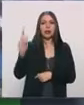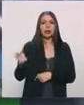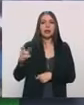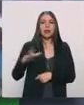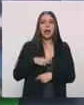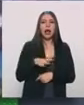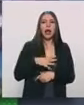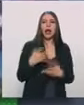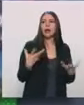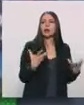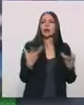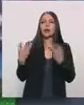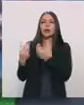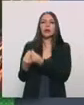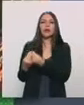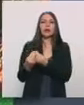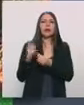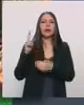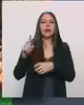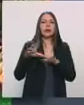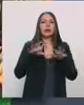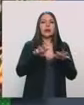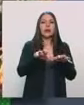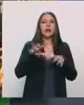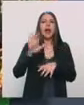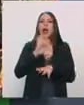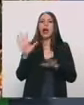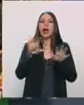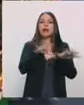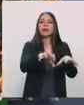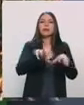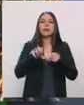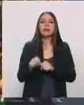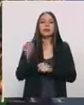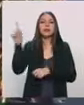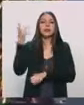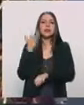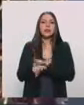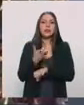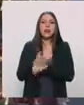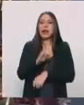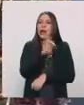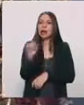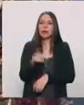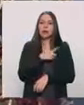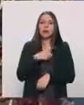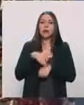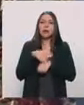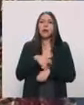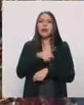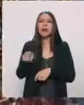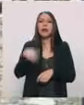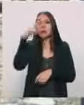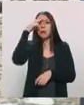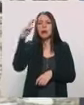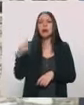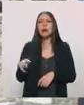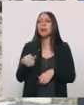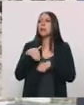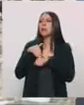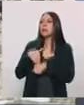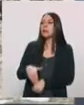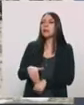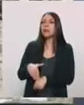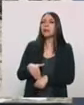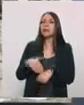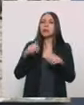del enemigo. Y claro, los soldados mexicanos se retiraron y México perdió Texas, lo cual, dicho sea de paso, le